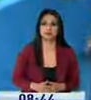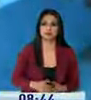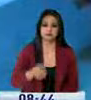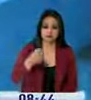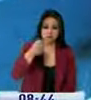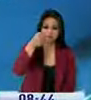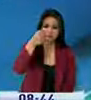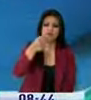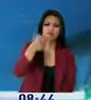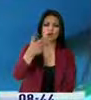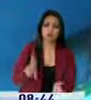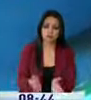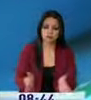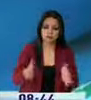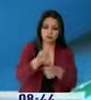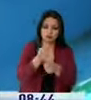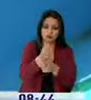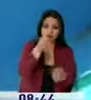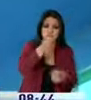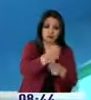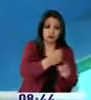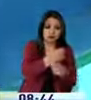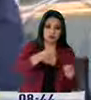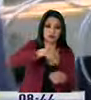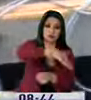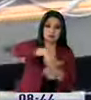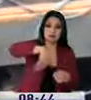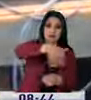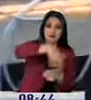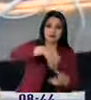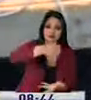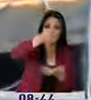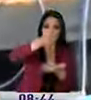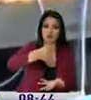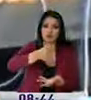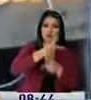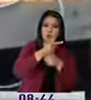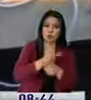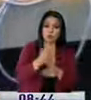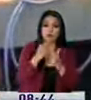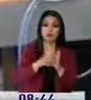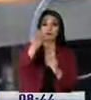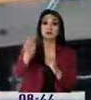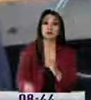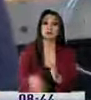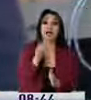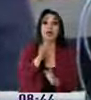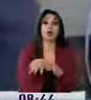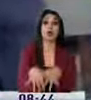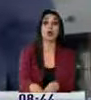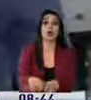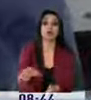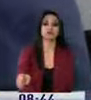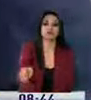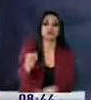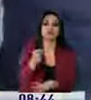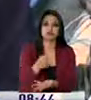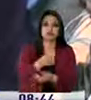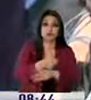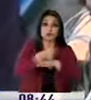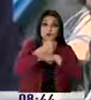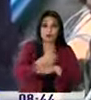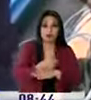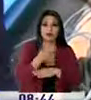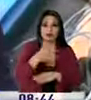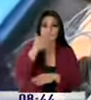Los bloques estaban guardados en sacos de yute forrados con plástico para precautelar el producto en caso de ser lanzados al agua. La ruta para las